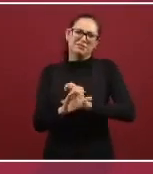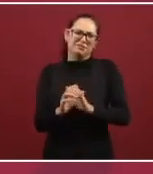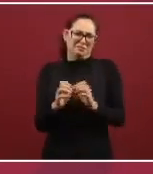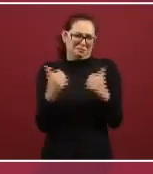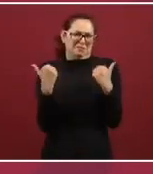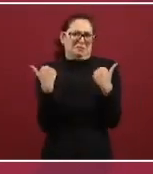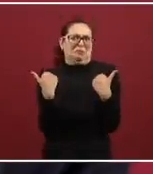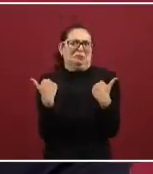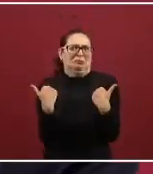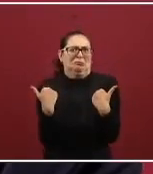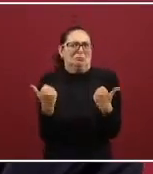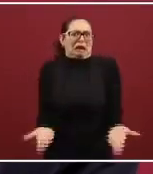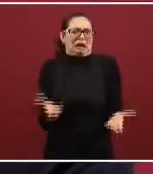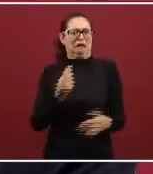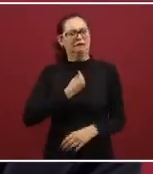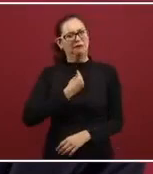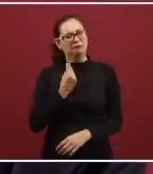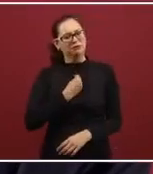de aguantar